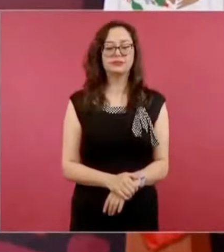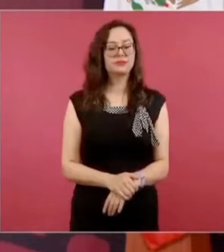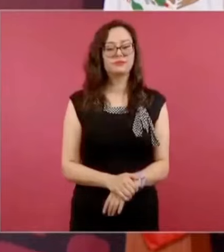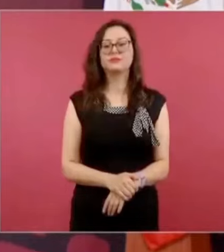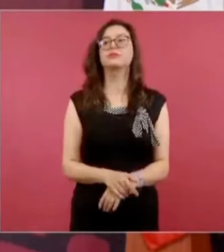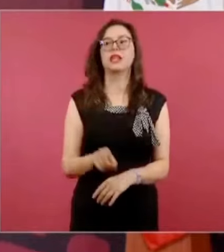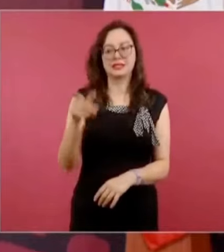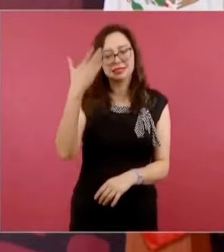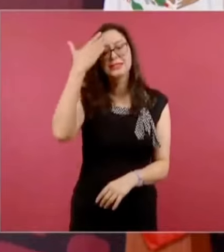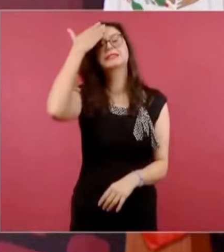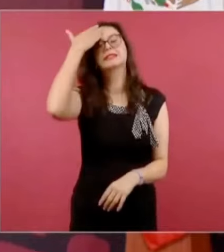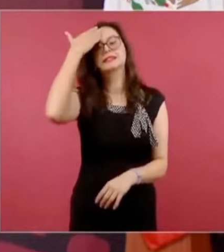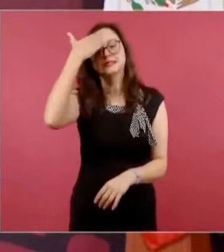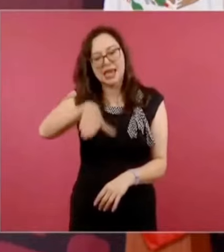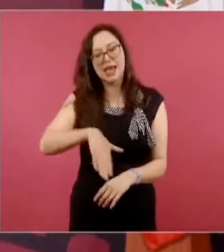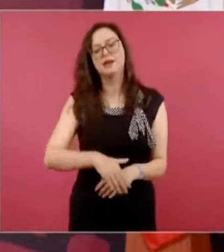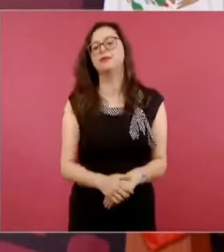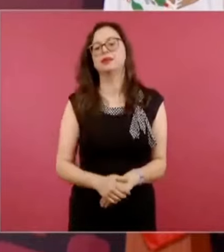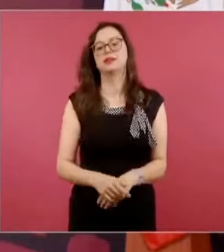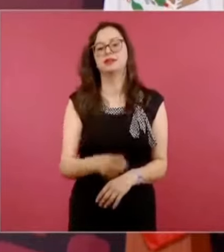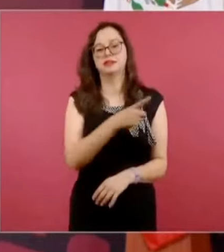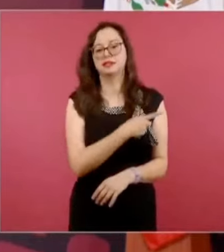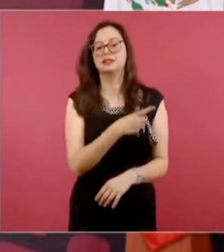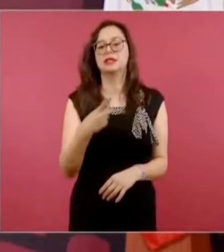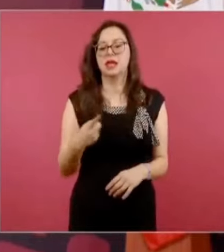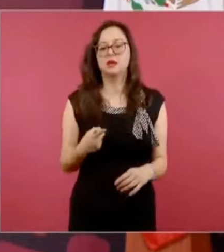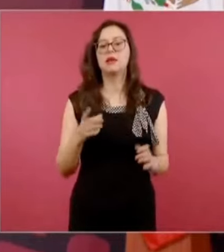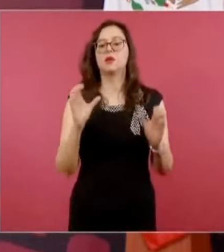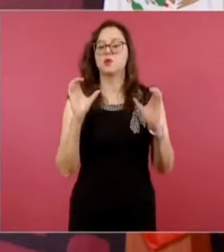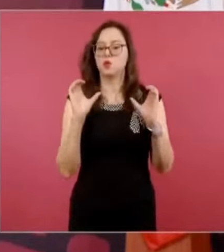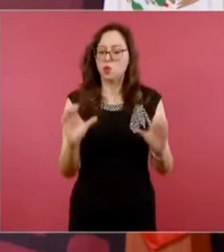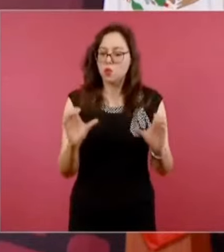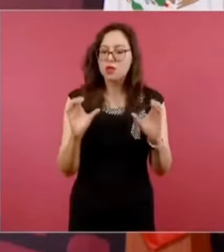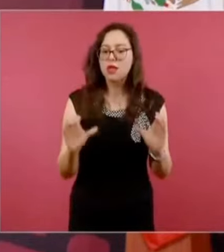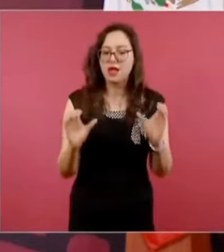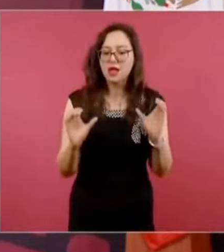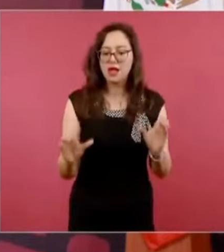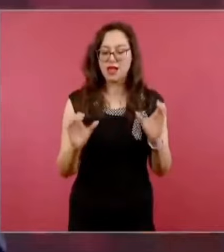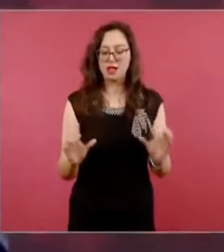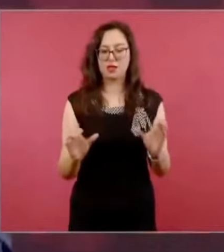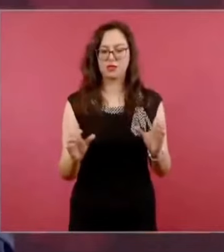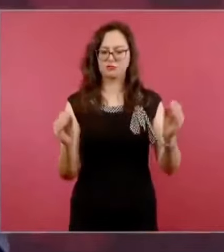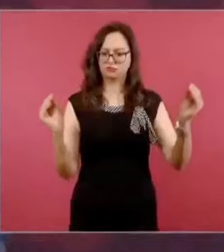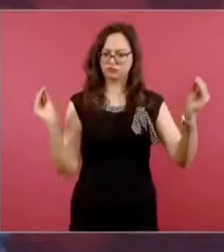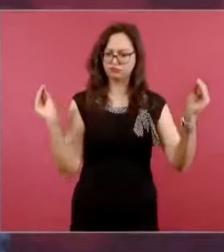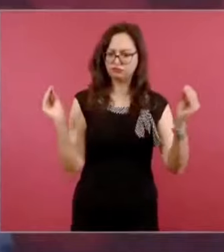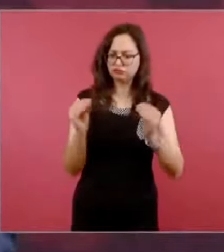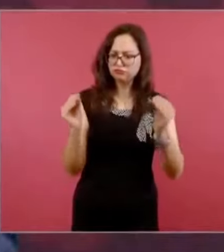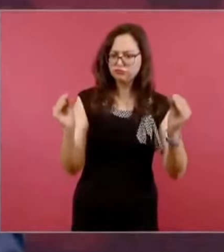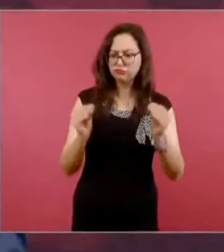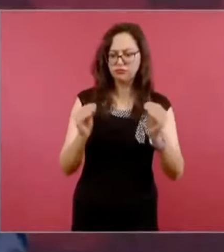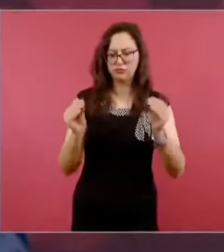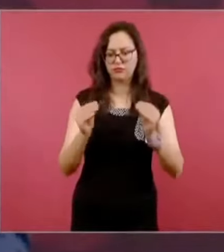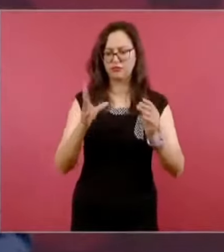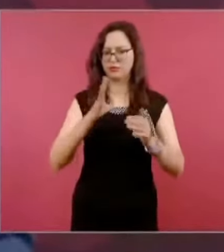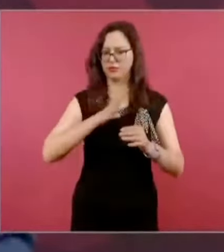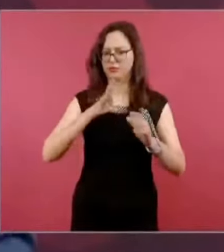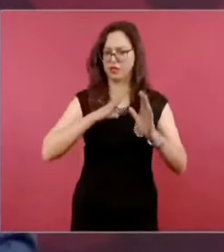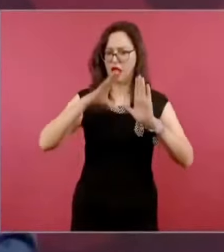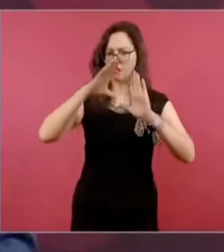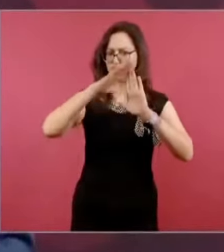que hagan especialistas de cualquier